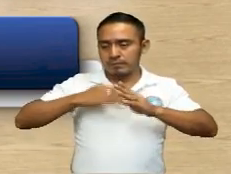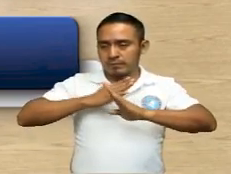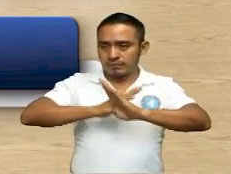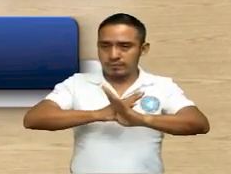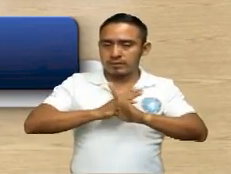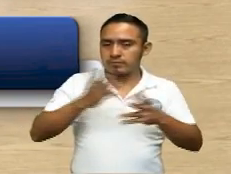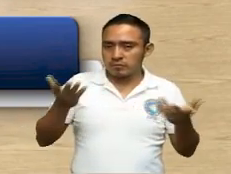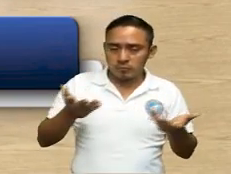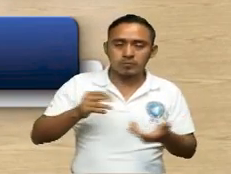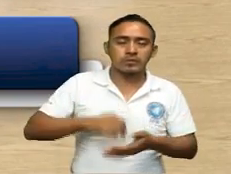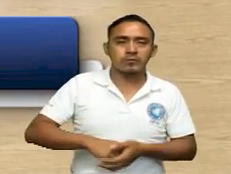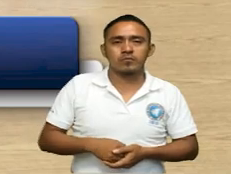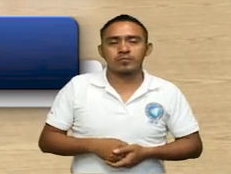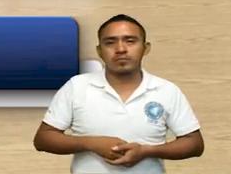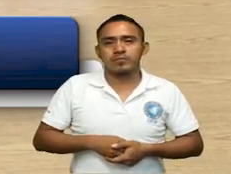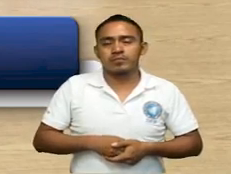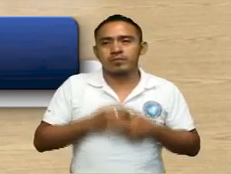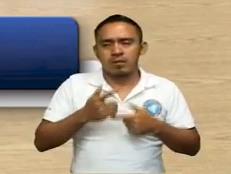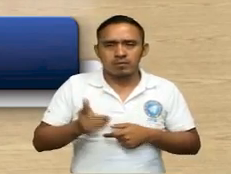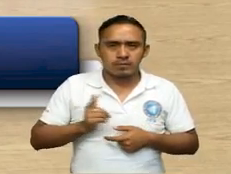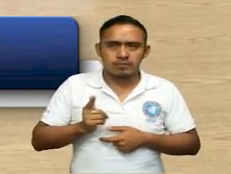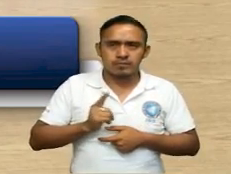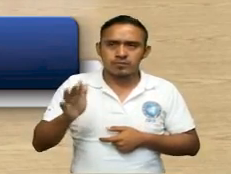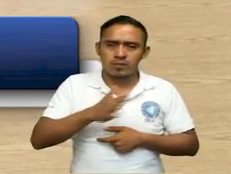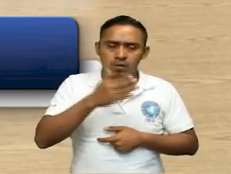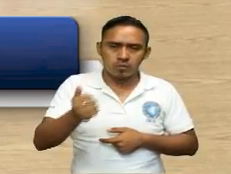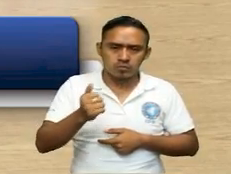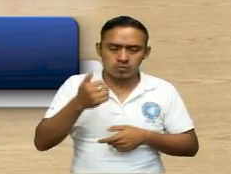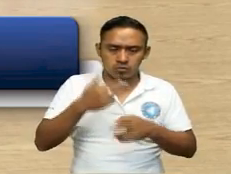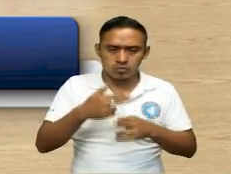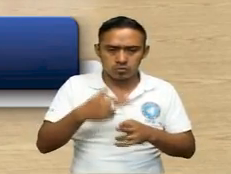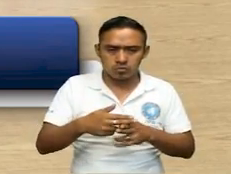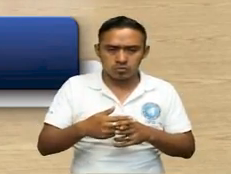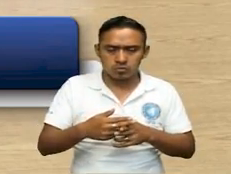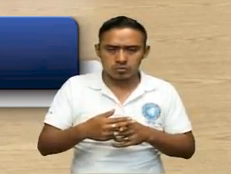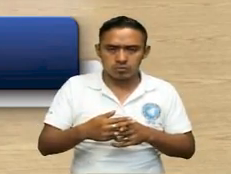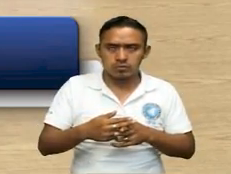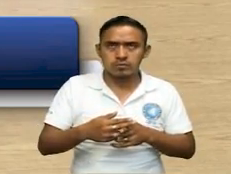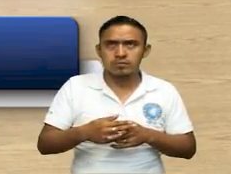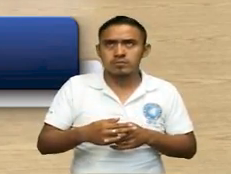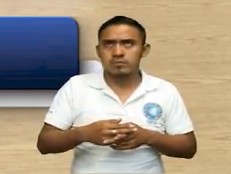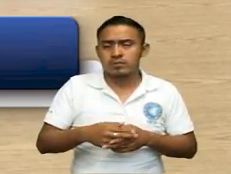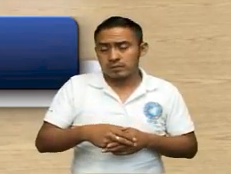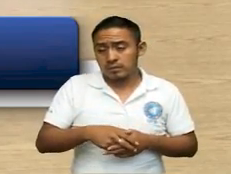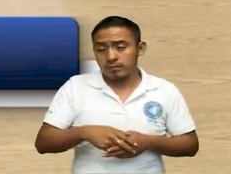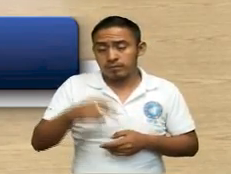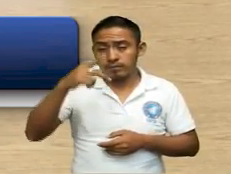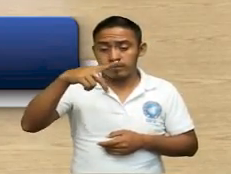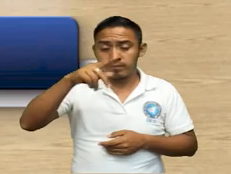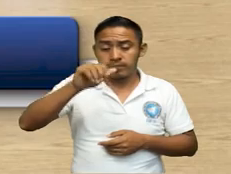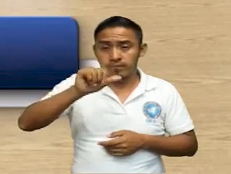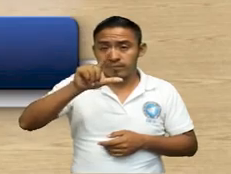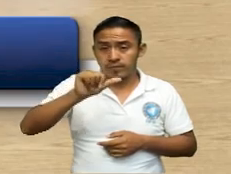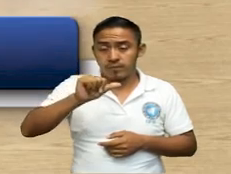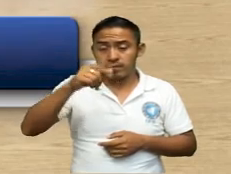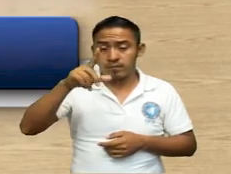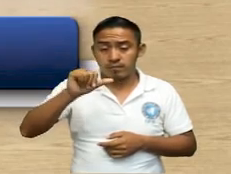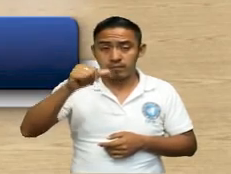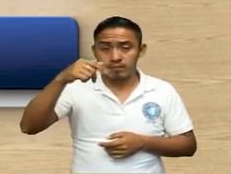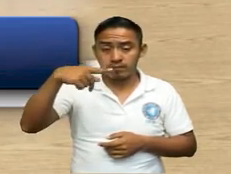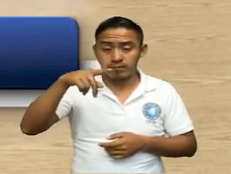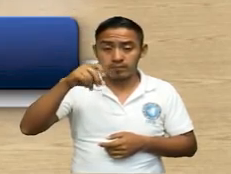es frecuente que la aparezcan. Ahora, también tenemos otro tipo de hongo que se llama la balanospotitis. ¿Esta es frecuente en